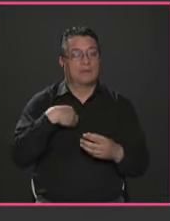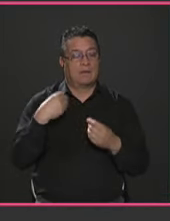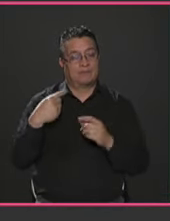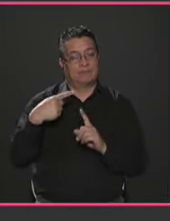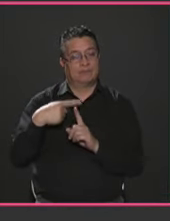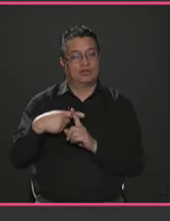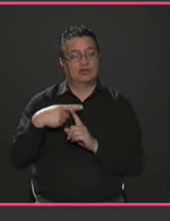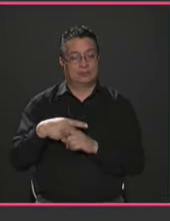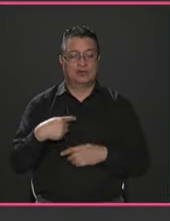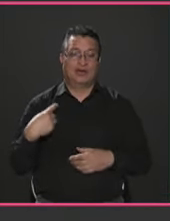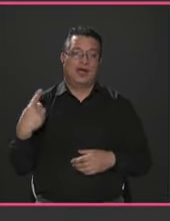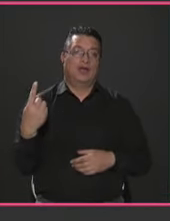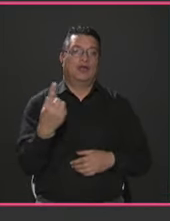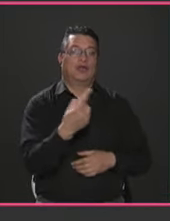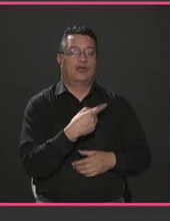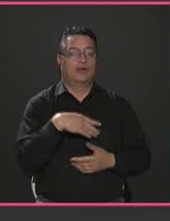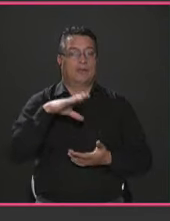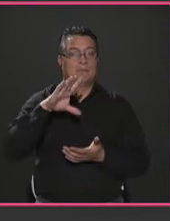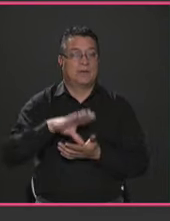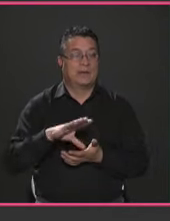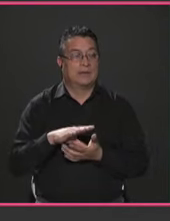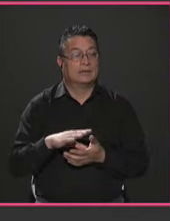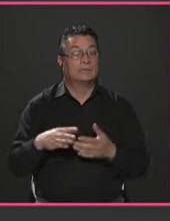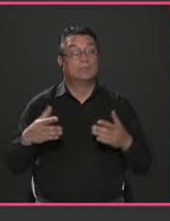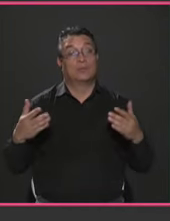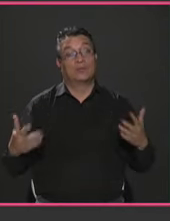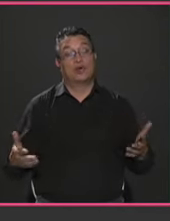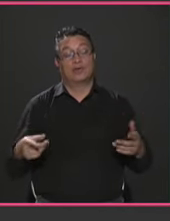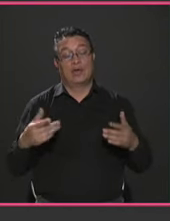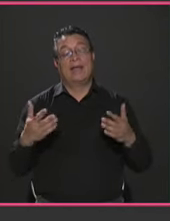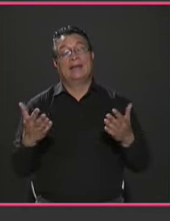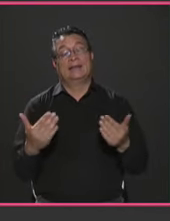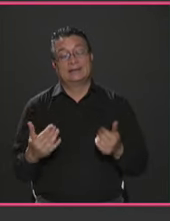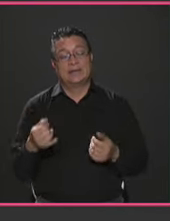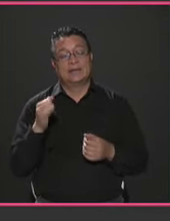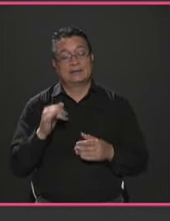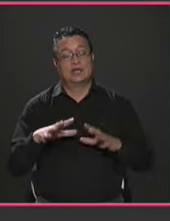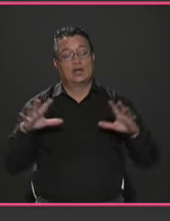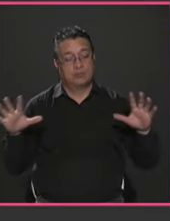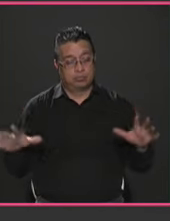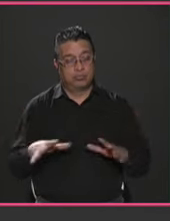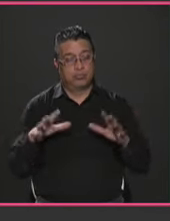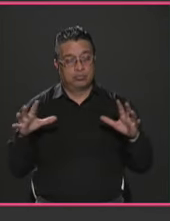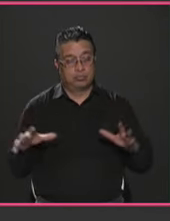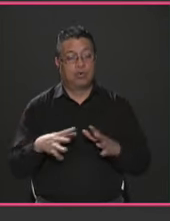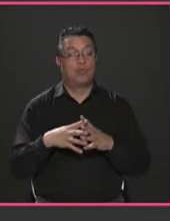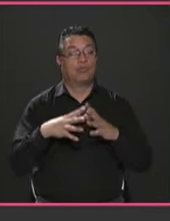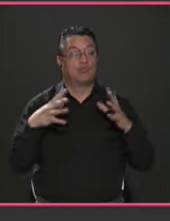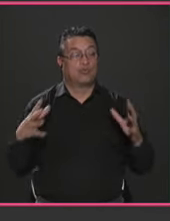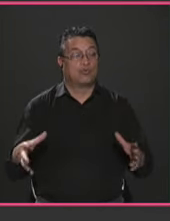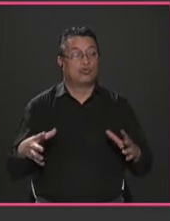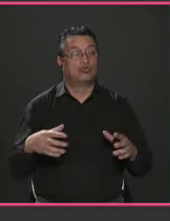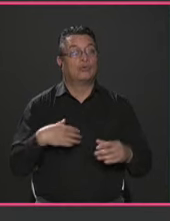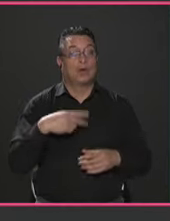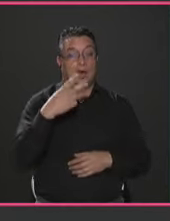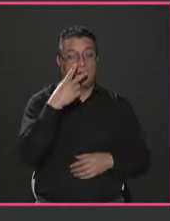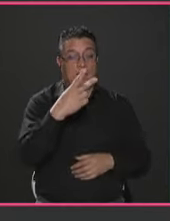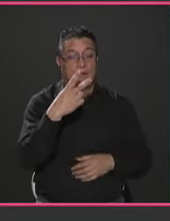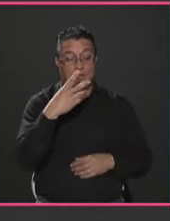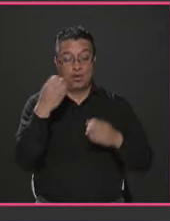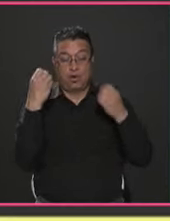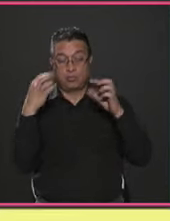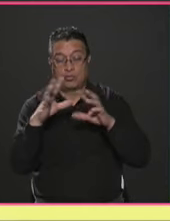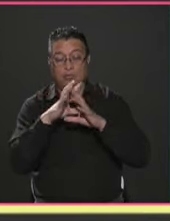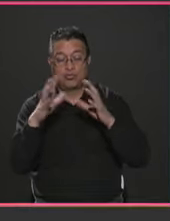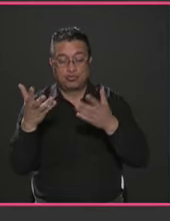bien a nuestro a nuestro país y bueno bueno requiere sí mucho esfuerzo eh van a haber oportunidades de